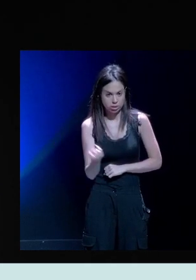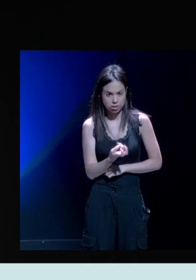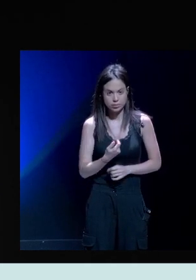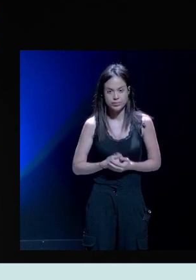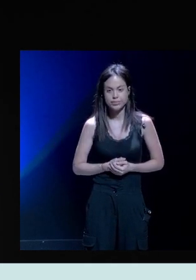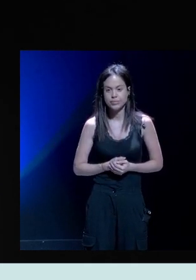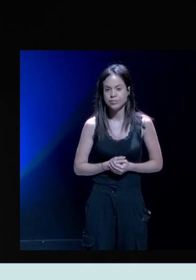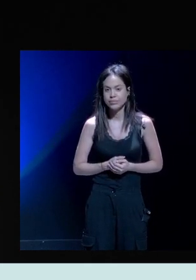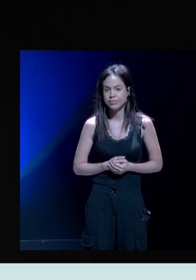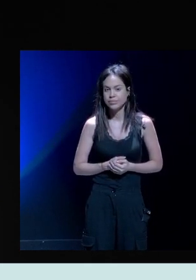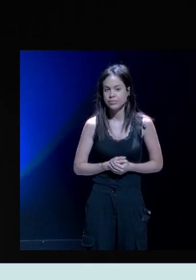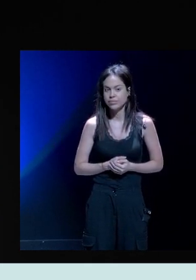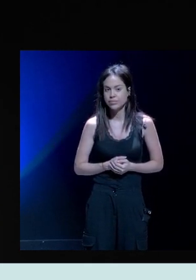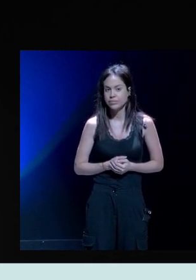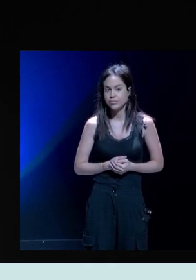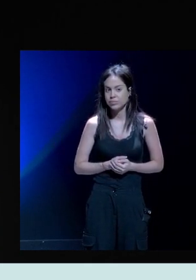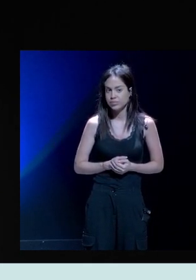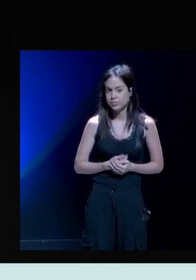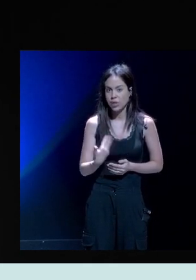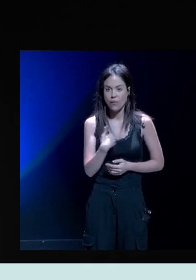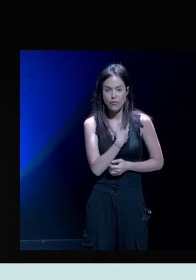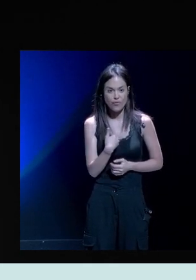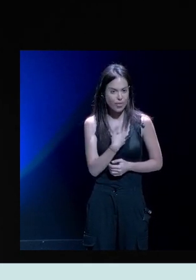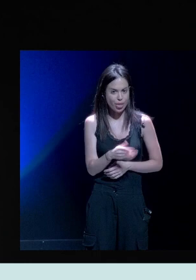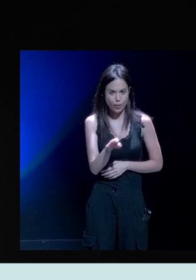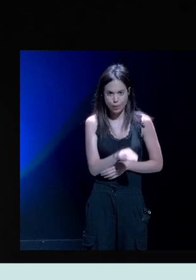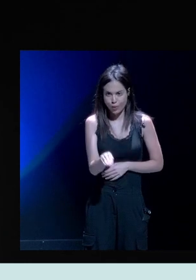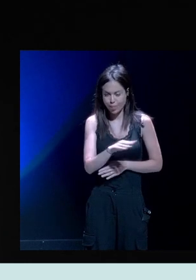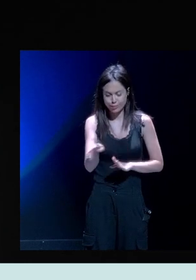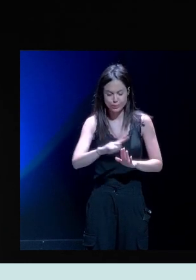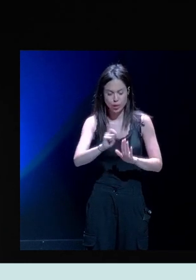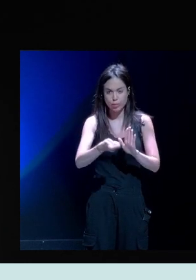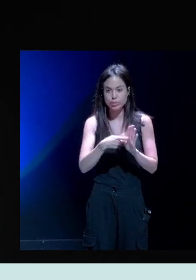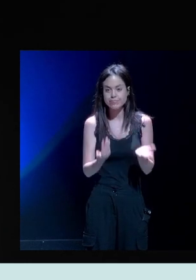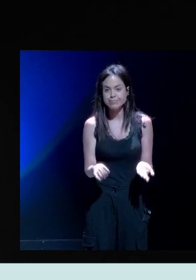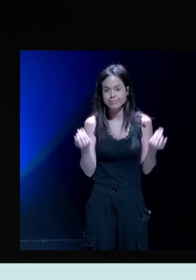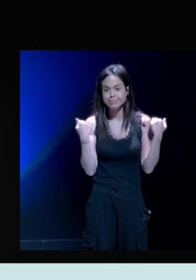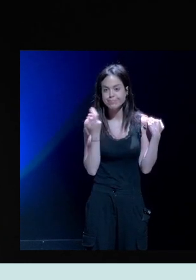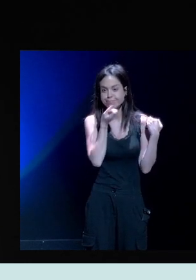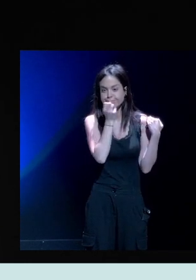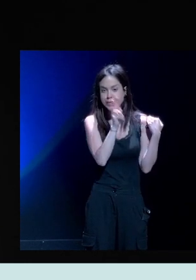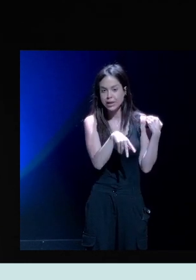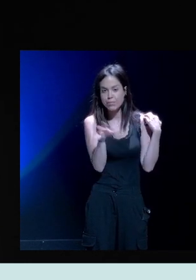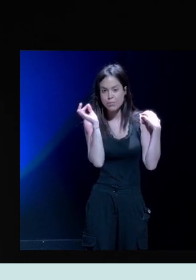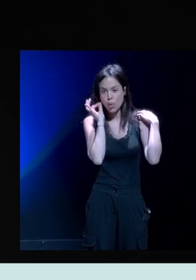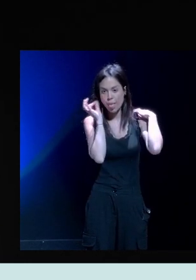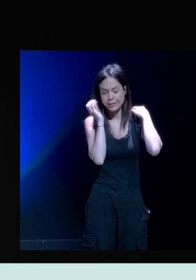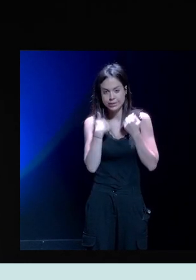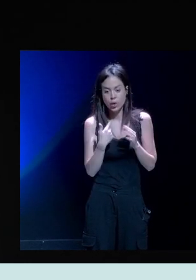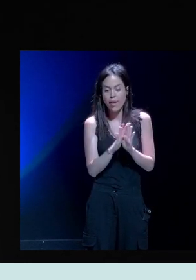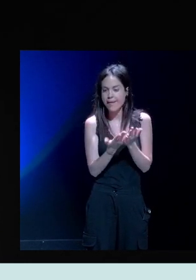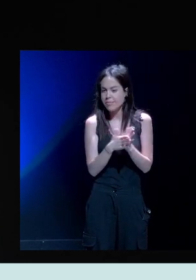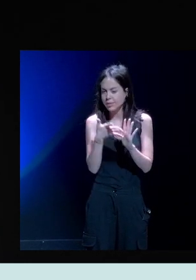care en inglés, todas esas funciones de los cuidados las realizan las mujeres. Y esto lo explico en el